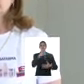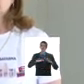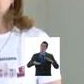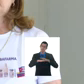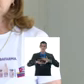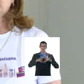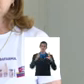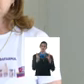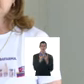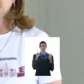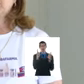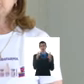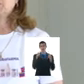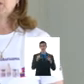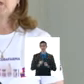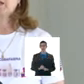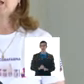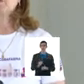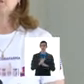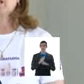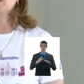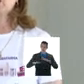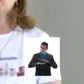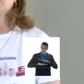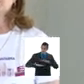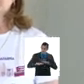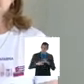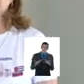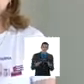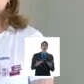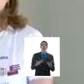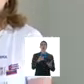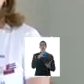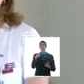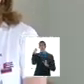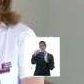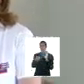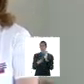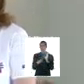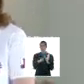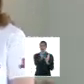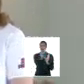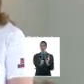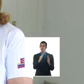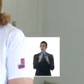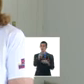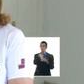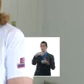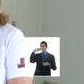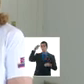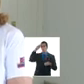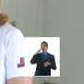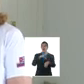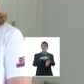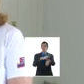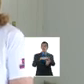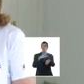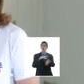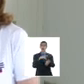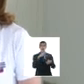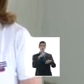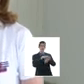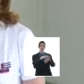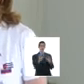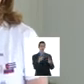de los Estados Unidos impacta directamente porque cada vez se hace más difícil que estos ingresos que nosotros generamos con la actividad comercial y de